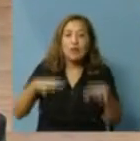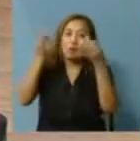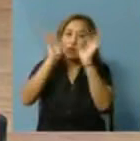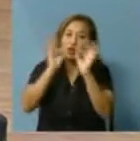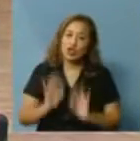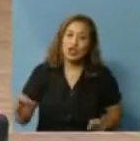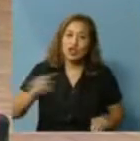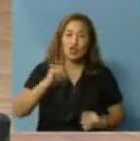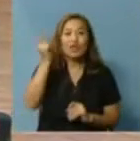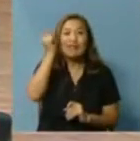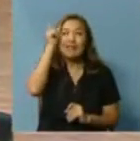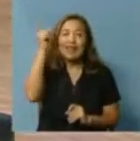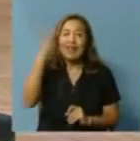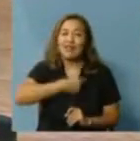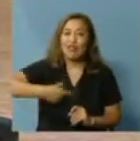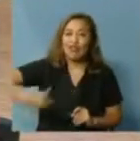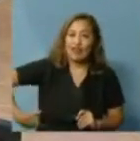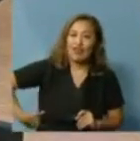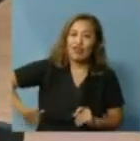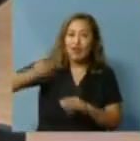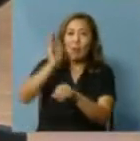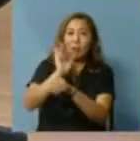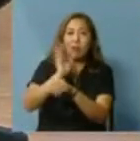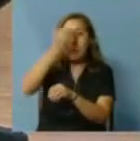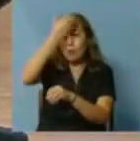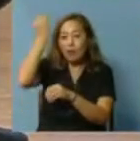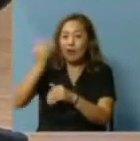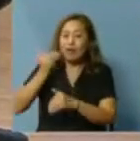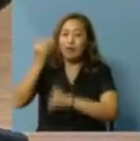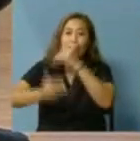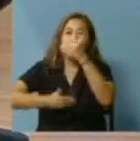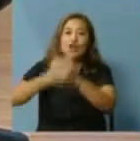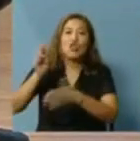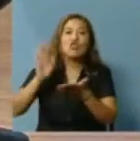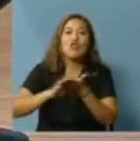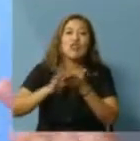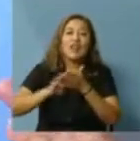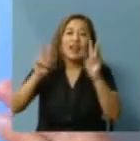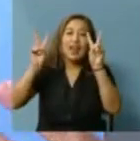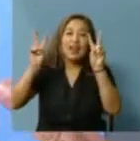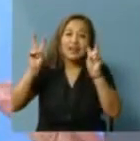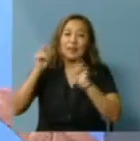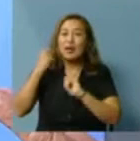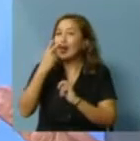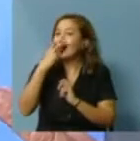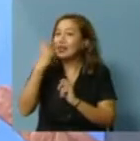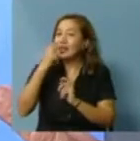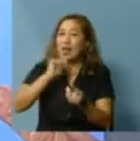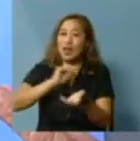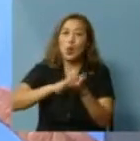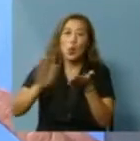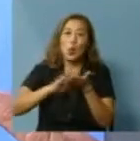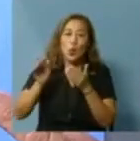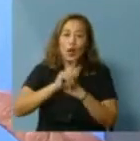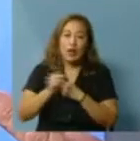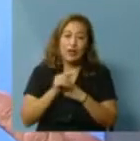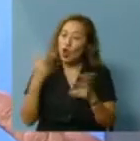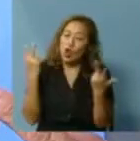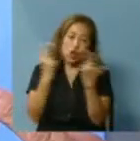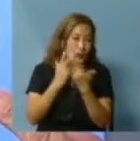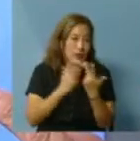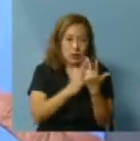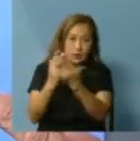proyecto del gobernador gerardo morales de avanzar en el tema de las energías renovables que todo el mundo habla de este tema